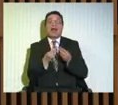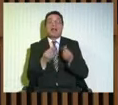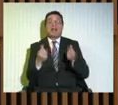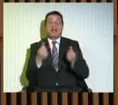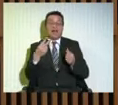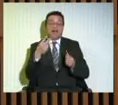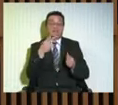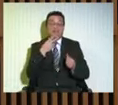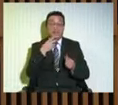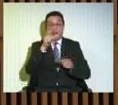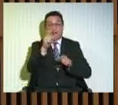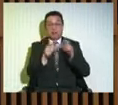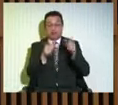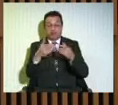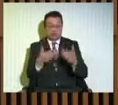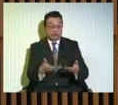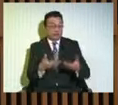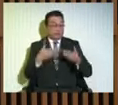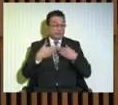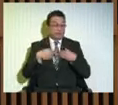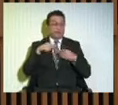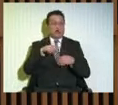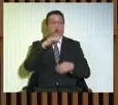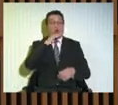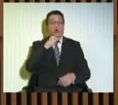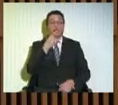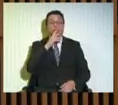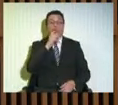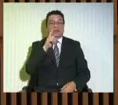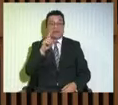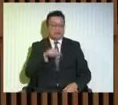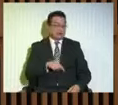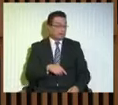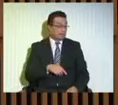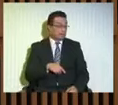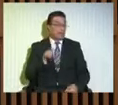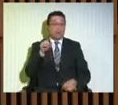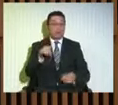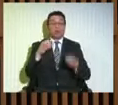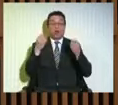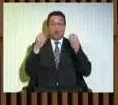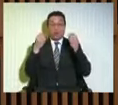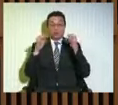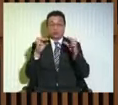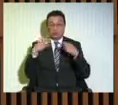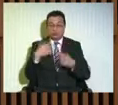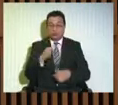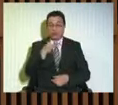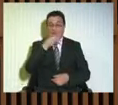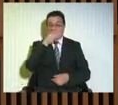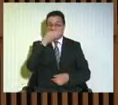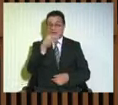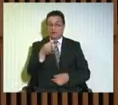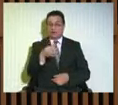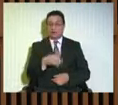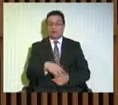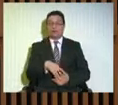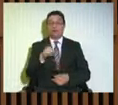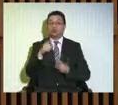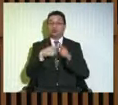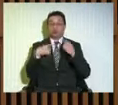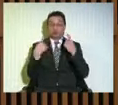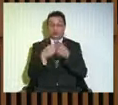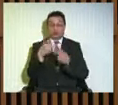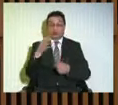de las personas que están recibiendo estos útiles escolares. En cuanto a la oportunidad, ya lo dije, todo lo que he